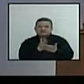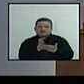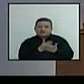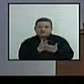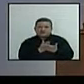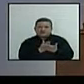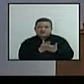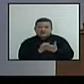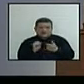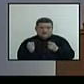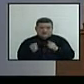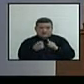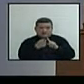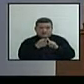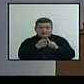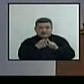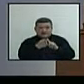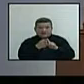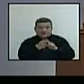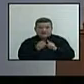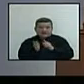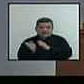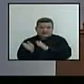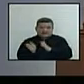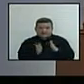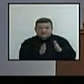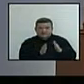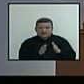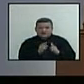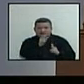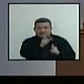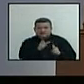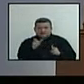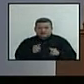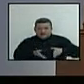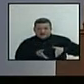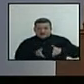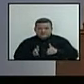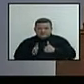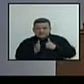de la primera etapa de la humanidad que camina hacia Dios.